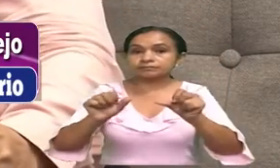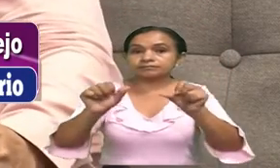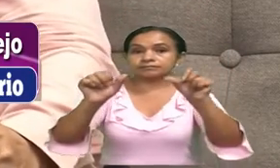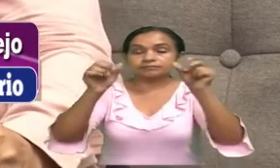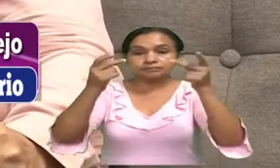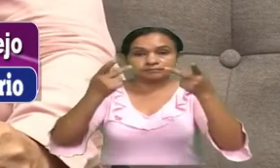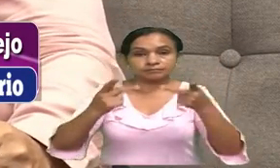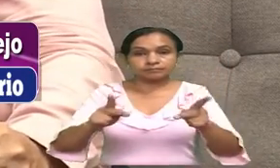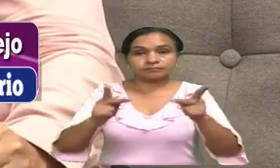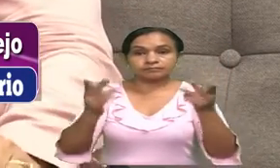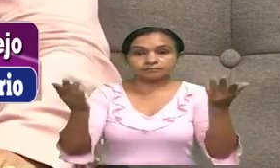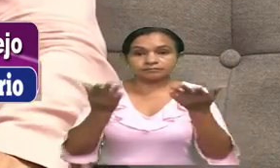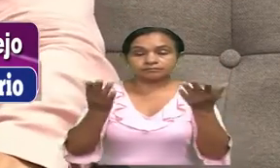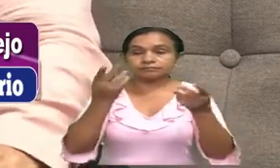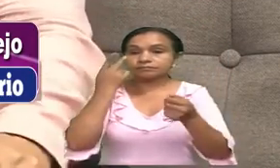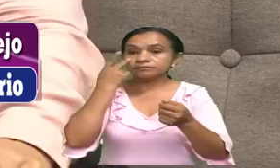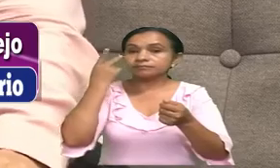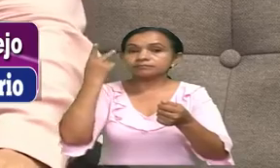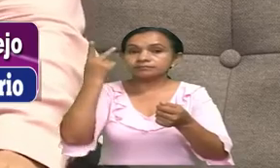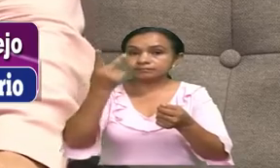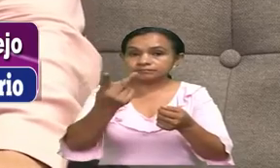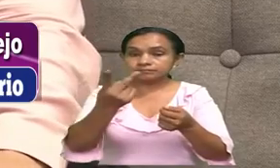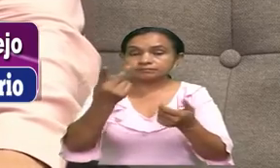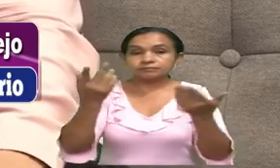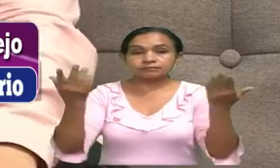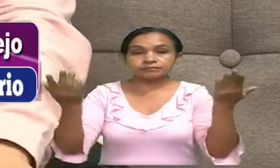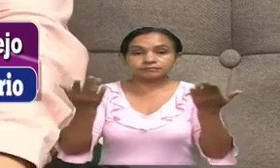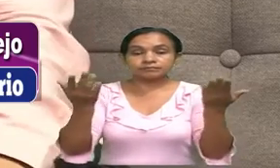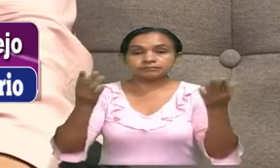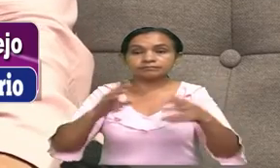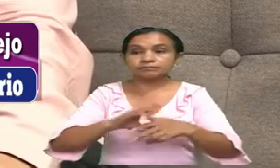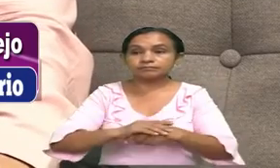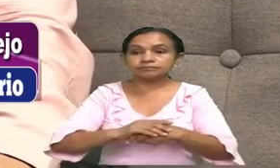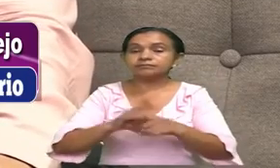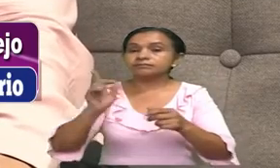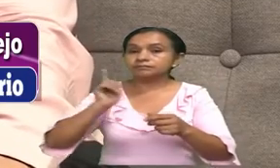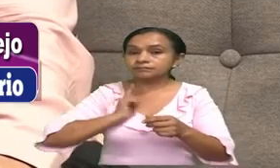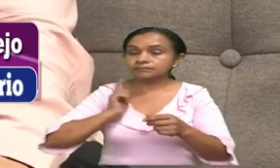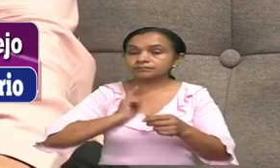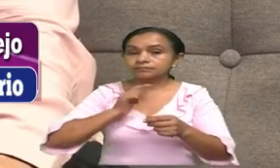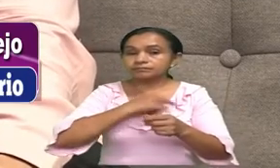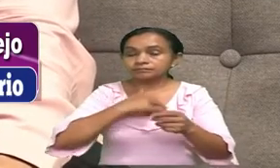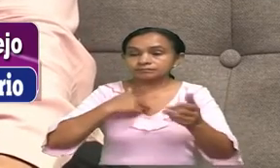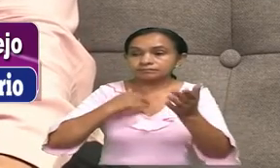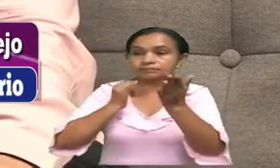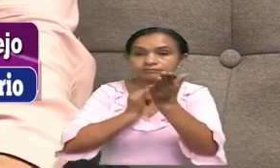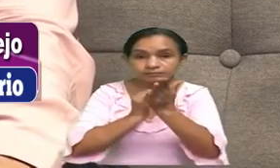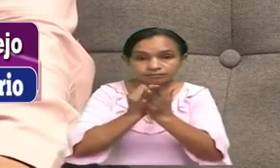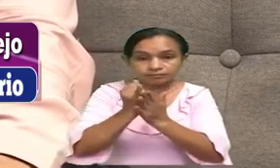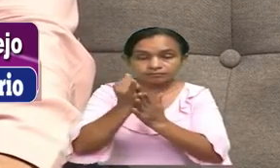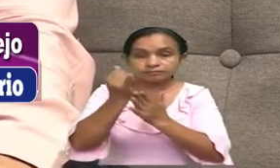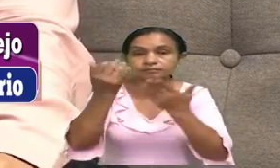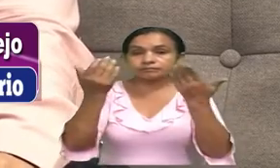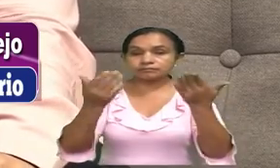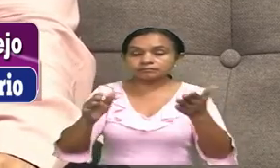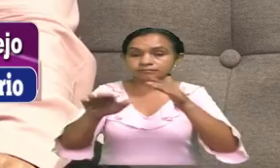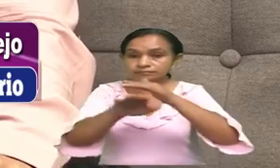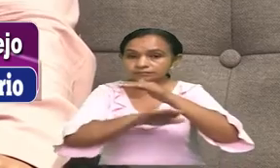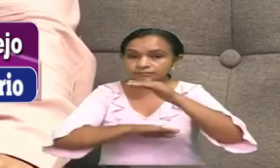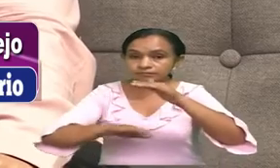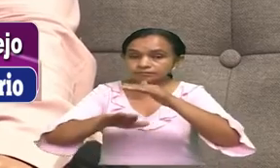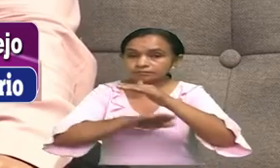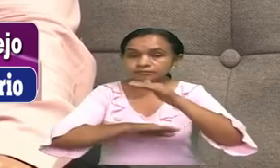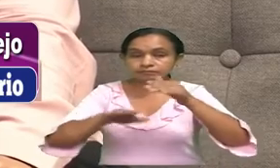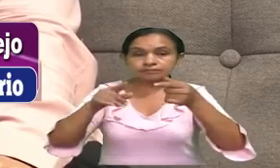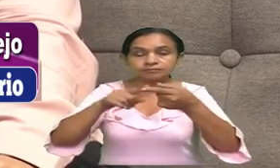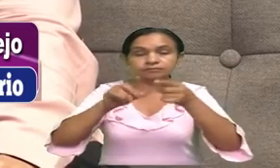pero con una visión de que tenemos que hacer investigaciones, hacer investigación básica,